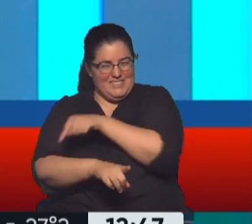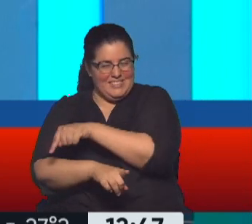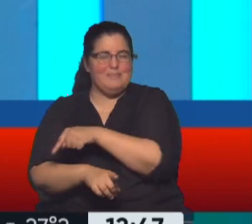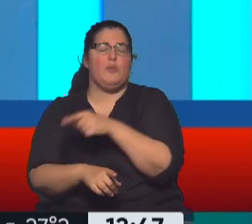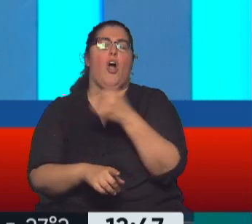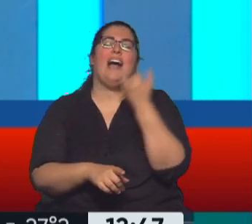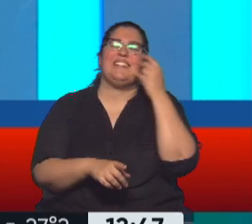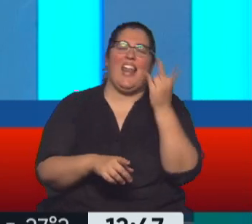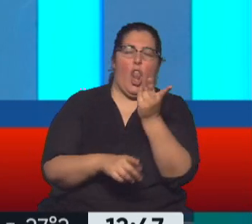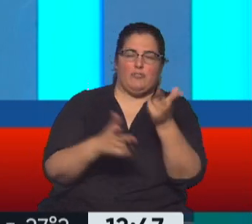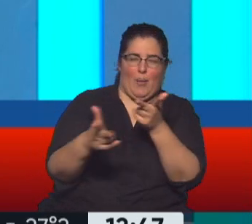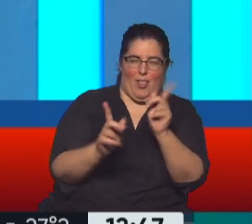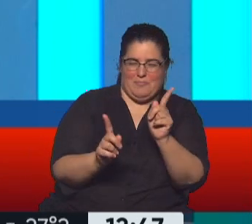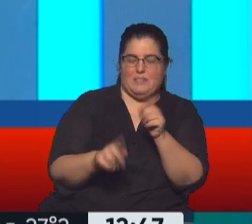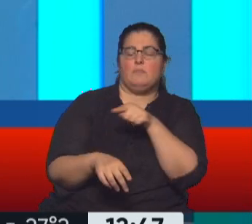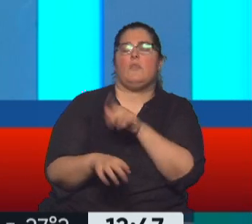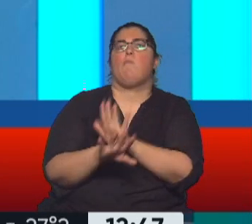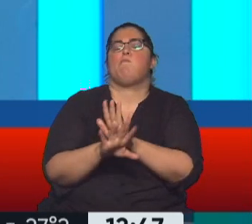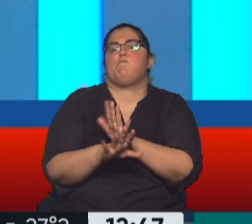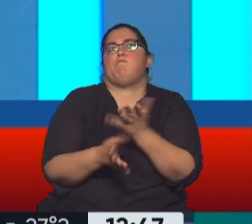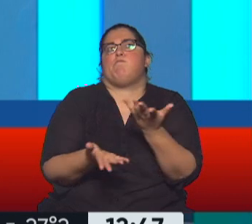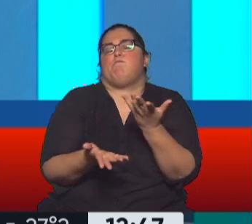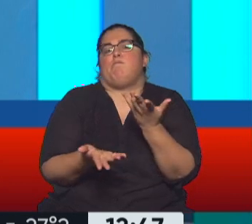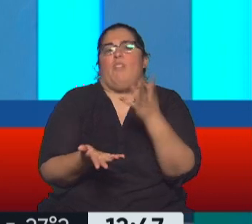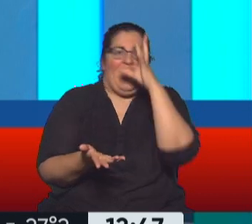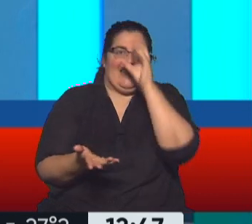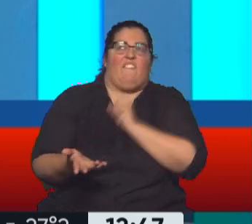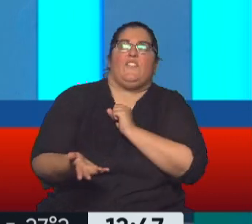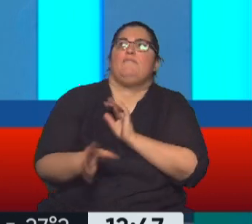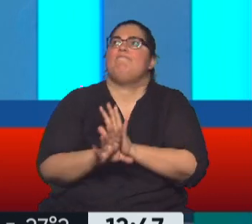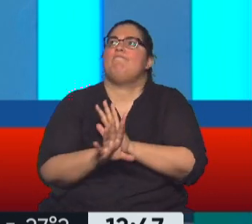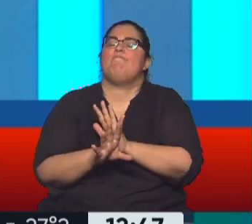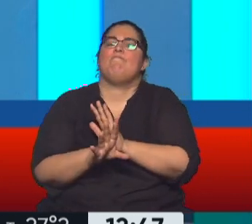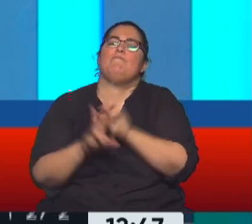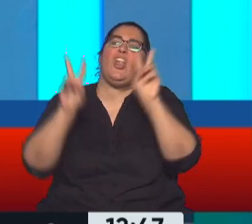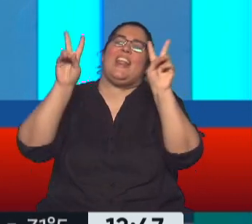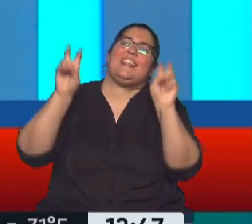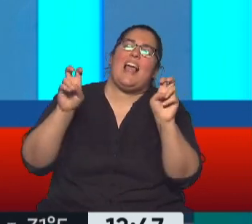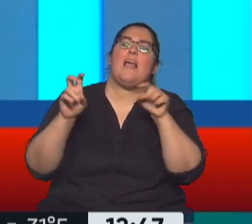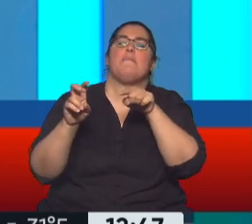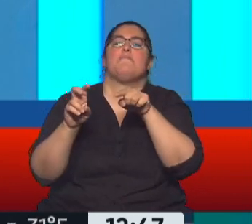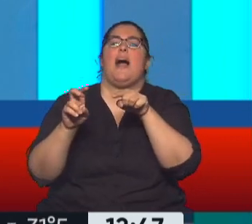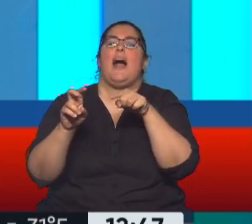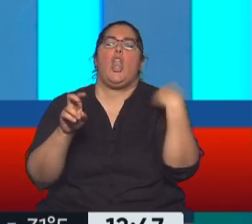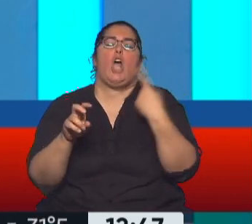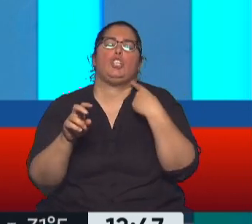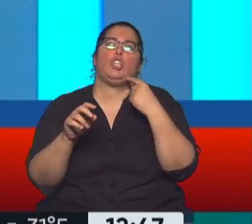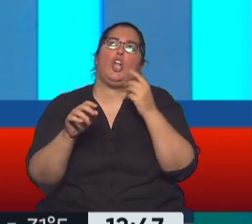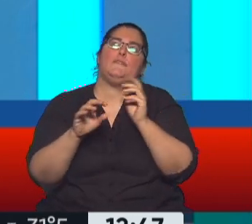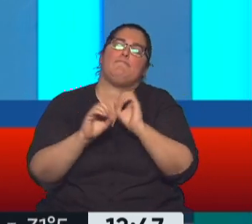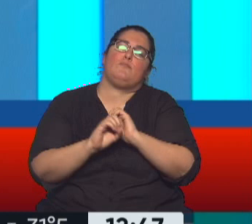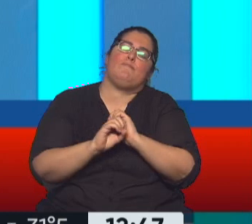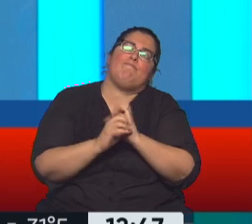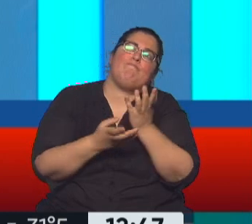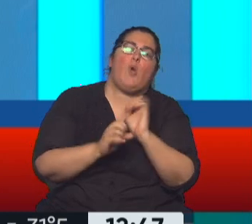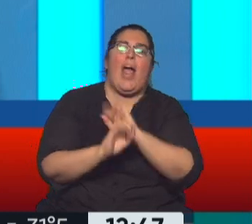Ayelén, ¿no? Creo que el desafío, un poco lo que uno había puesto entre paréntesis, o nosotros tal vez a la distancia habíamos puesto entre paréntesis, es que